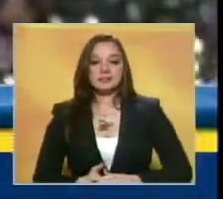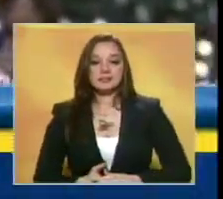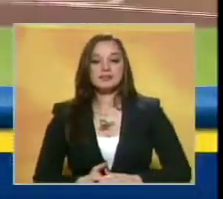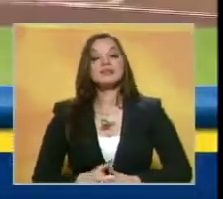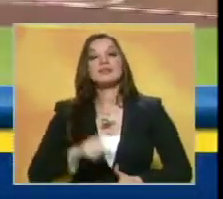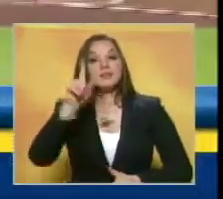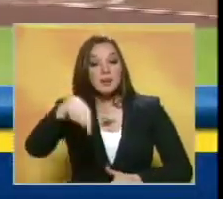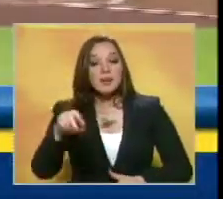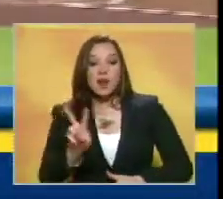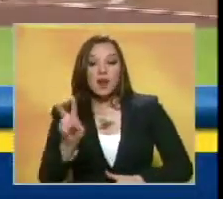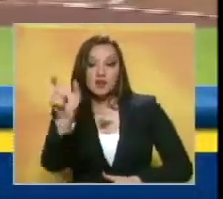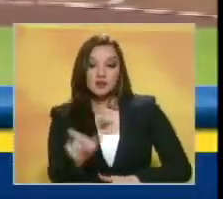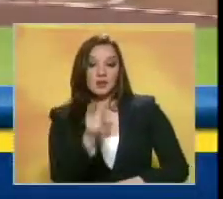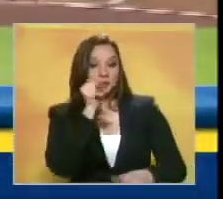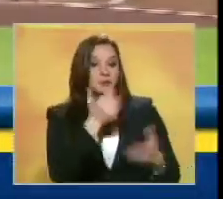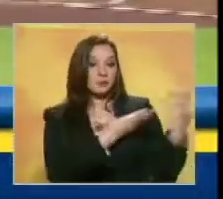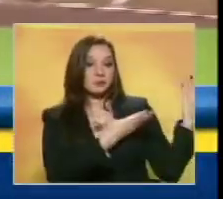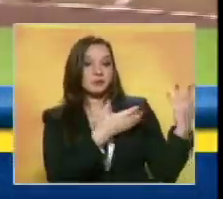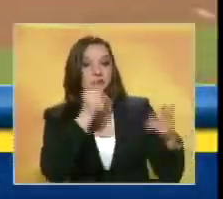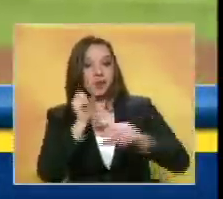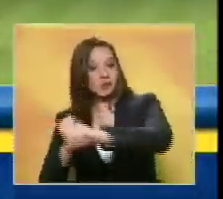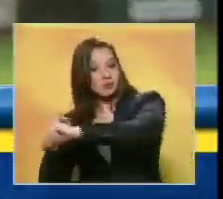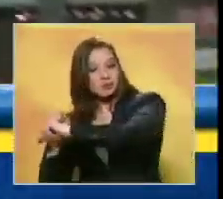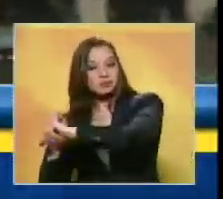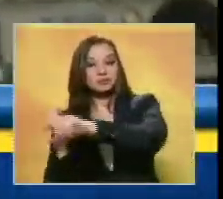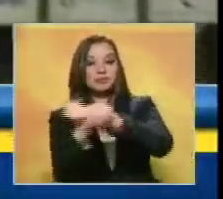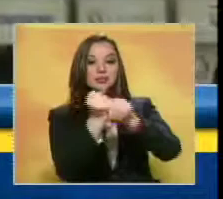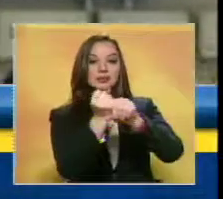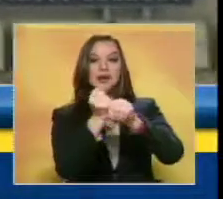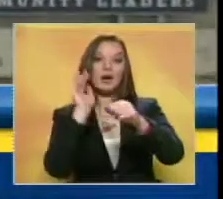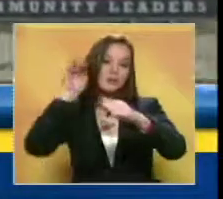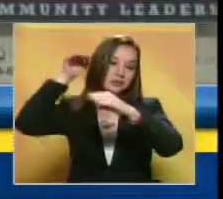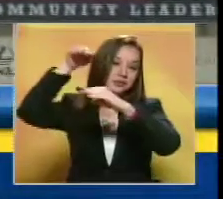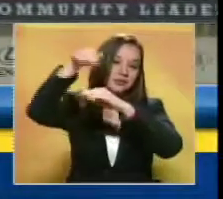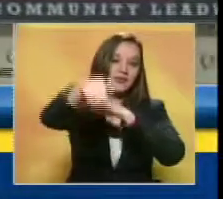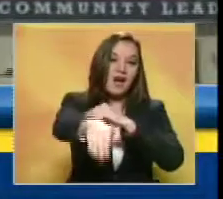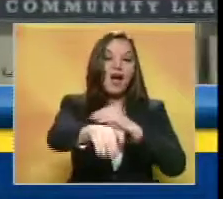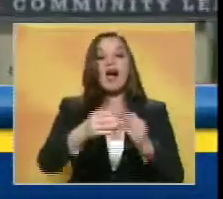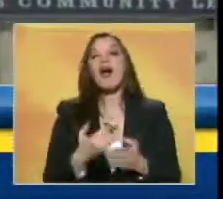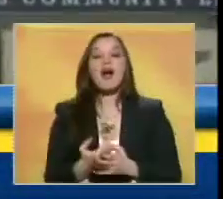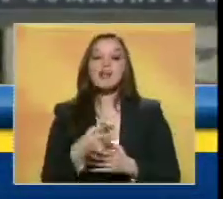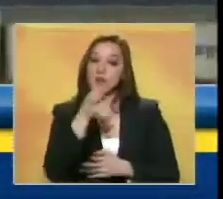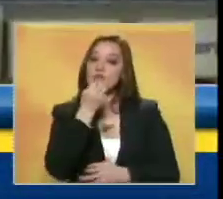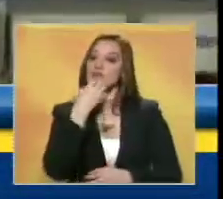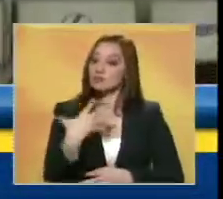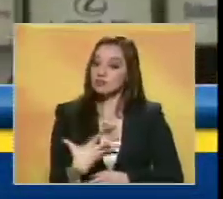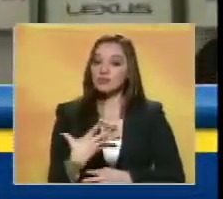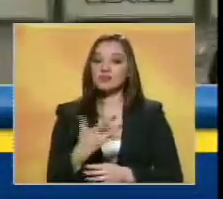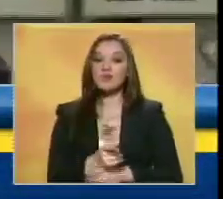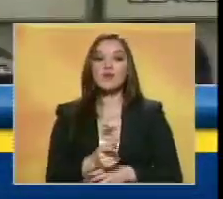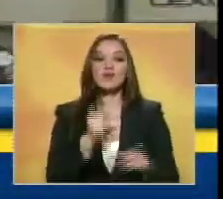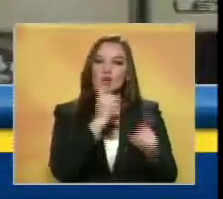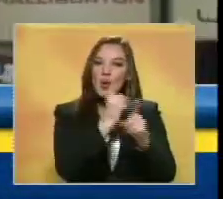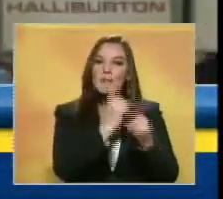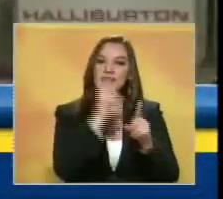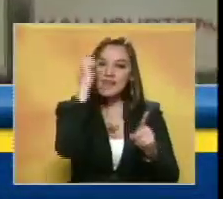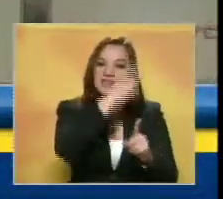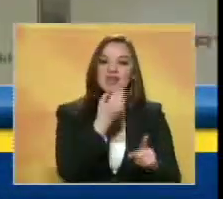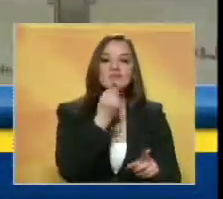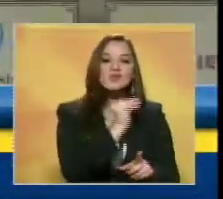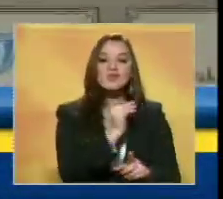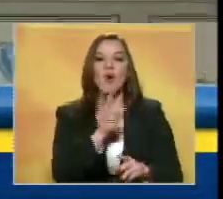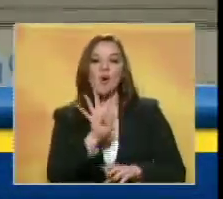Además de los venezolanos, aquí vemos a José Altuve conectando el 5º cuadrangular de la temporada en la caída de los Astros de Houston frente a los Mellizos de Minnesota de